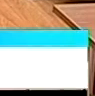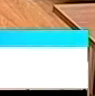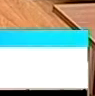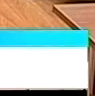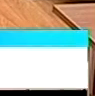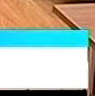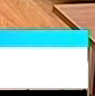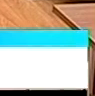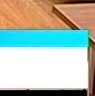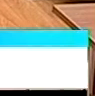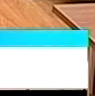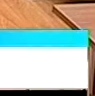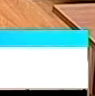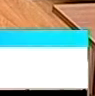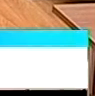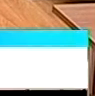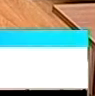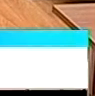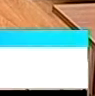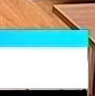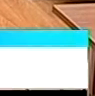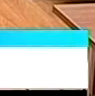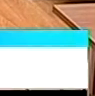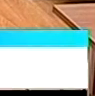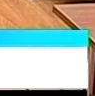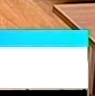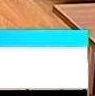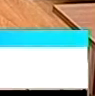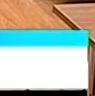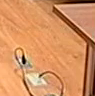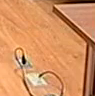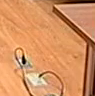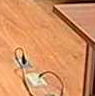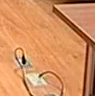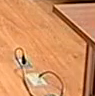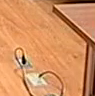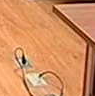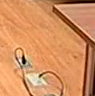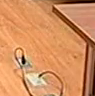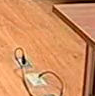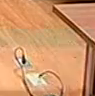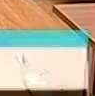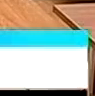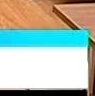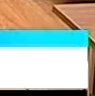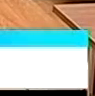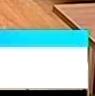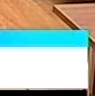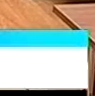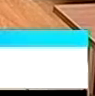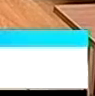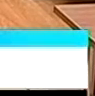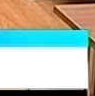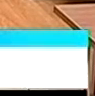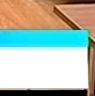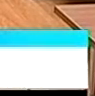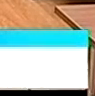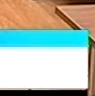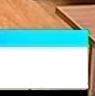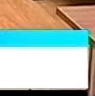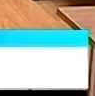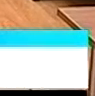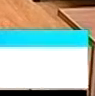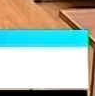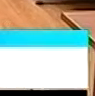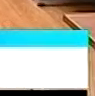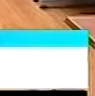señores, permíteme tú. A ver, señores congresistas, por favor, quien presenta la denuncia